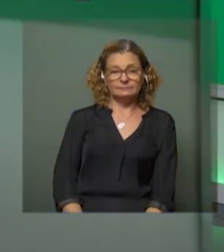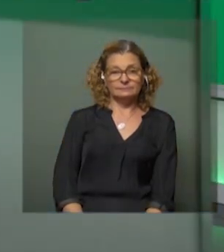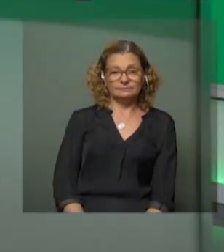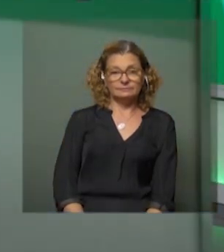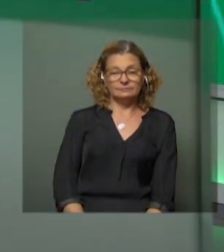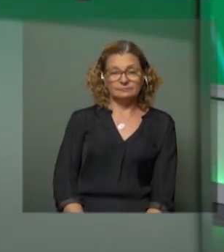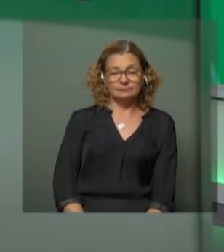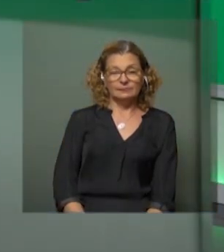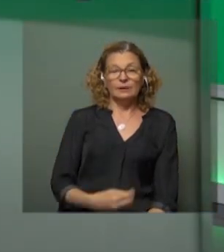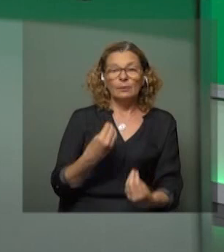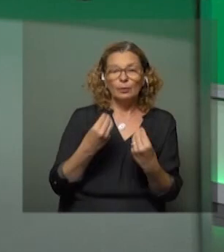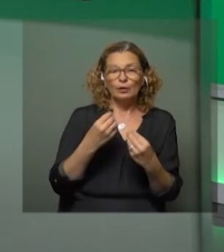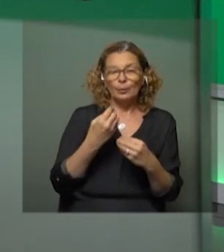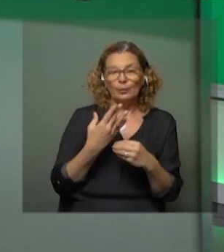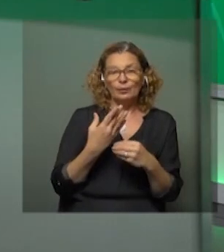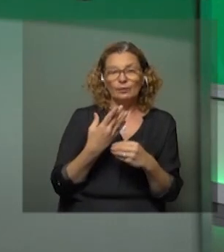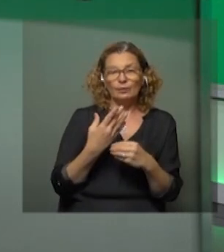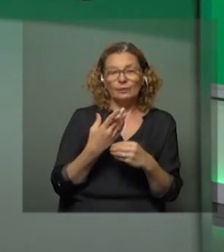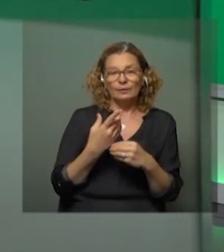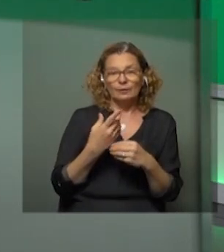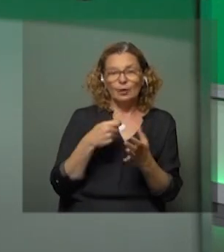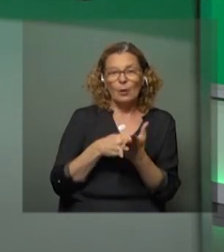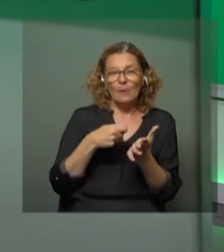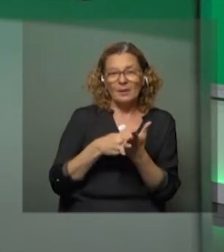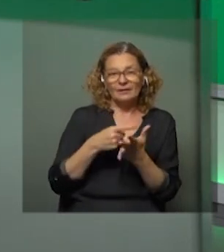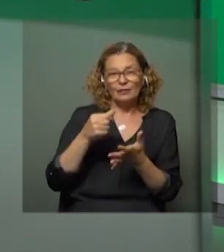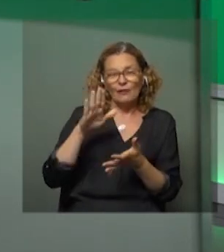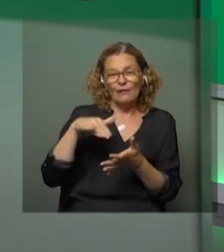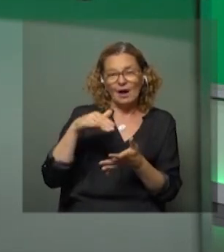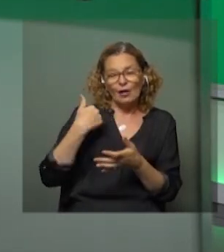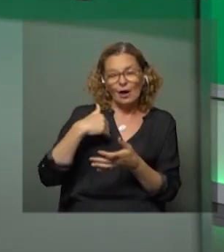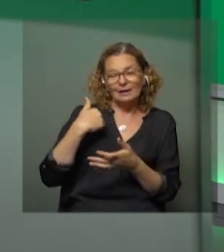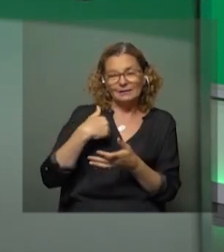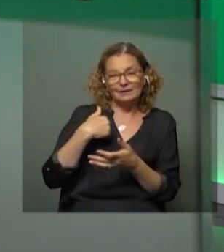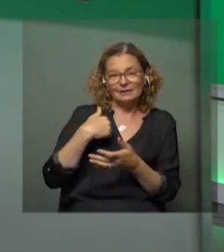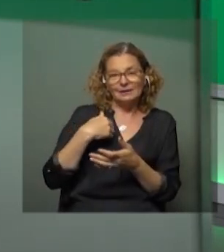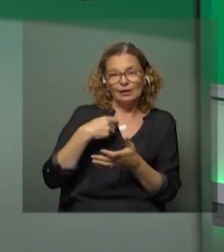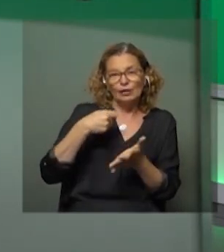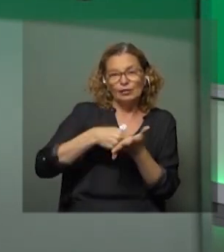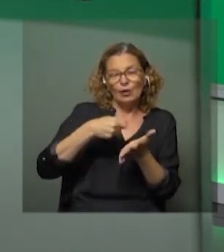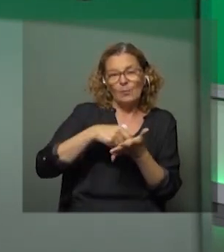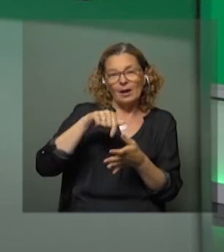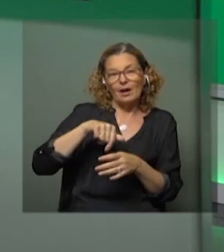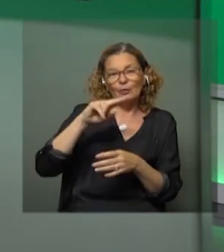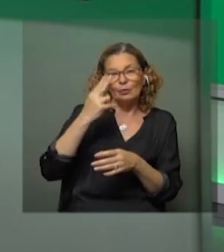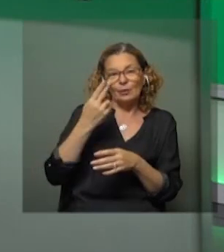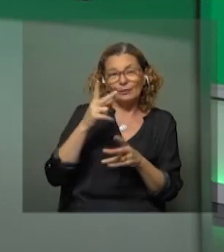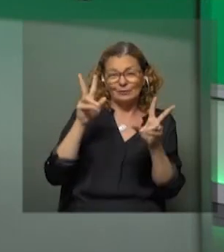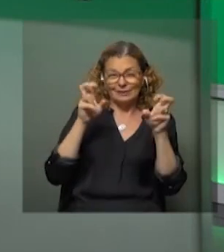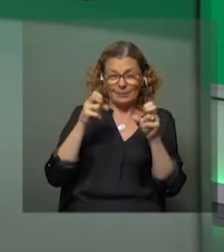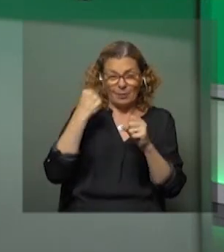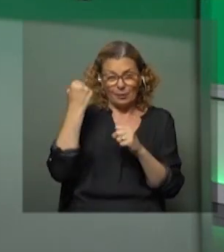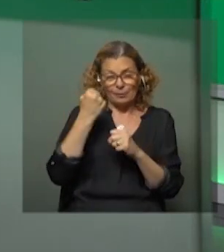Bueno y cómo pesan los precios bajos del lado argentino y el consumo en nuestro país un tema